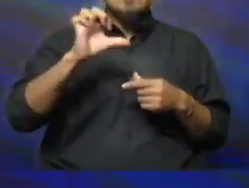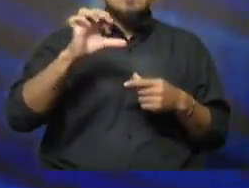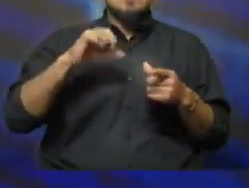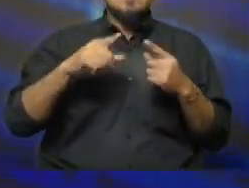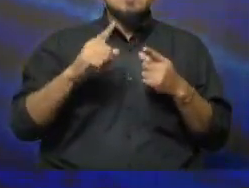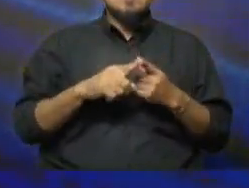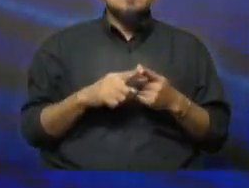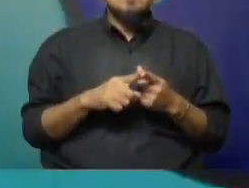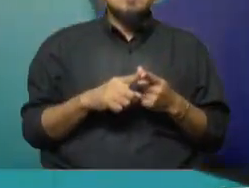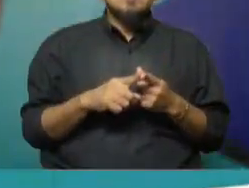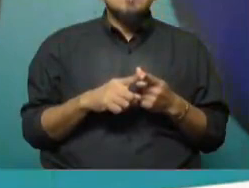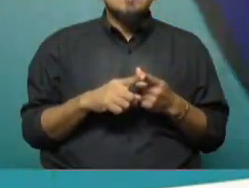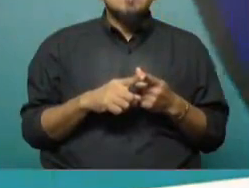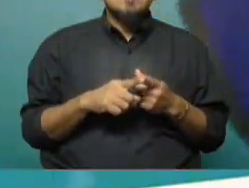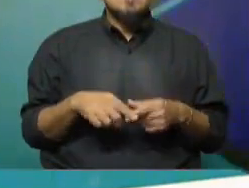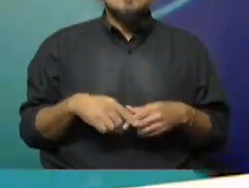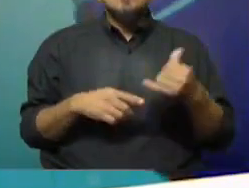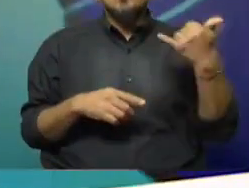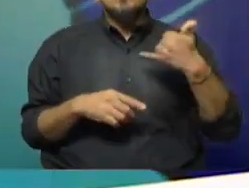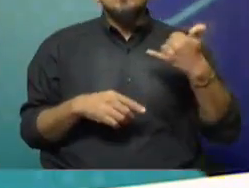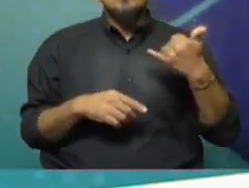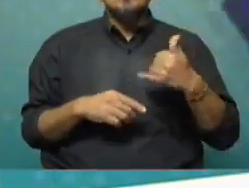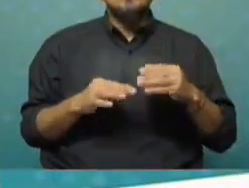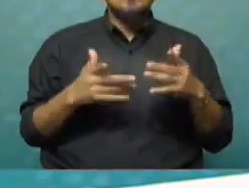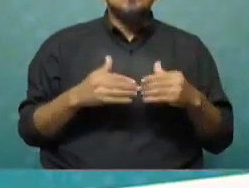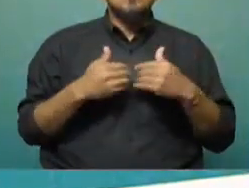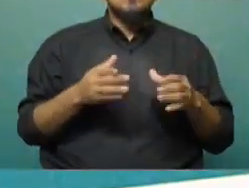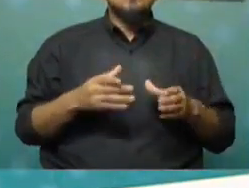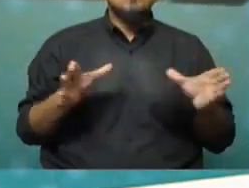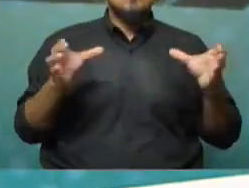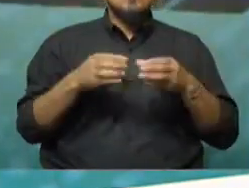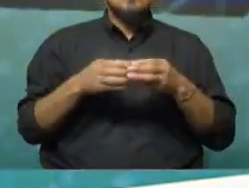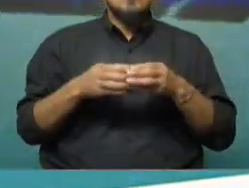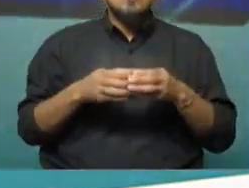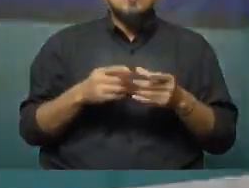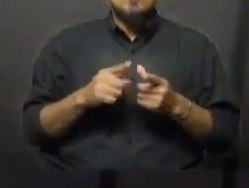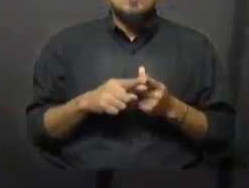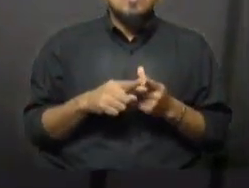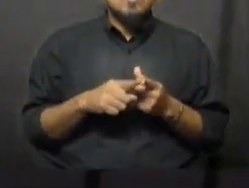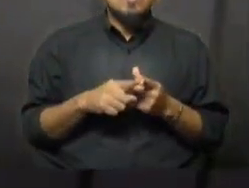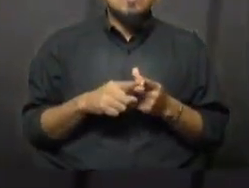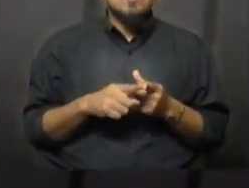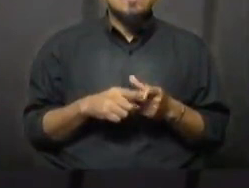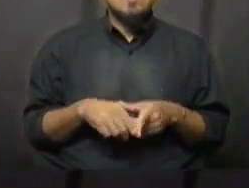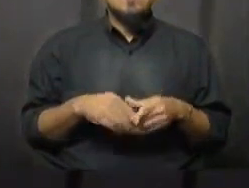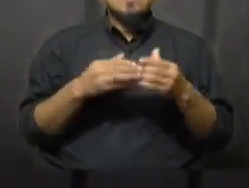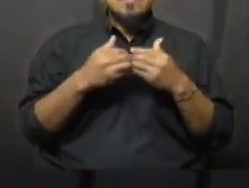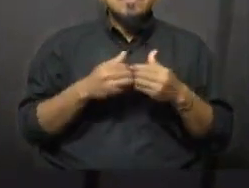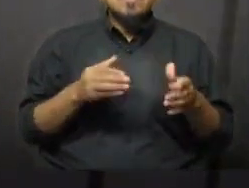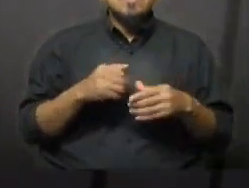allá. Ahí está, muy bien, muy bien. Bueno, cuéntenos un poco cómo nació este colectivo, cómo nació Midmus. Bueno,